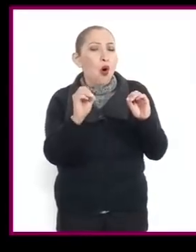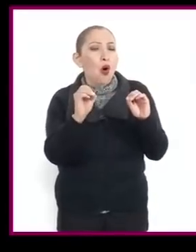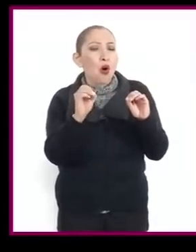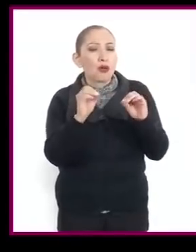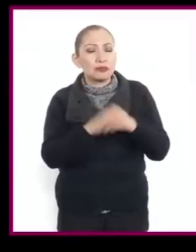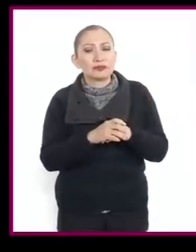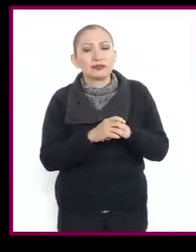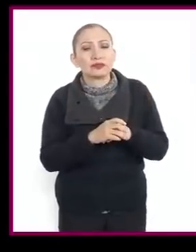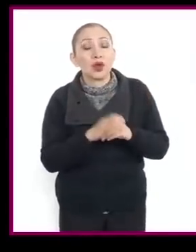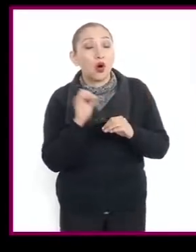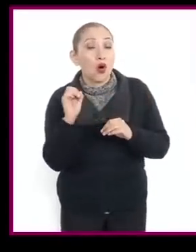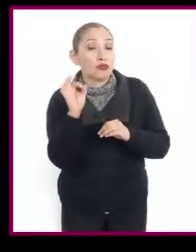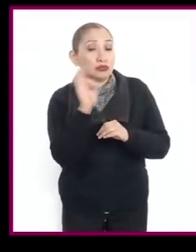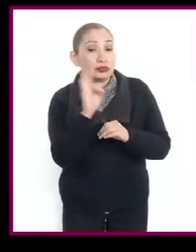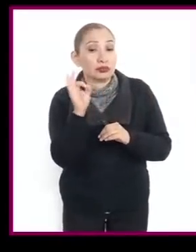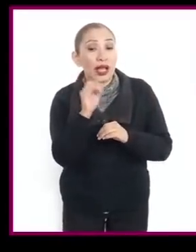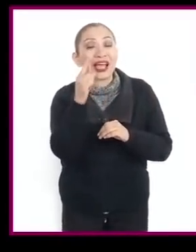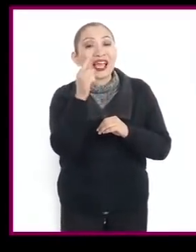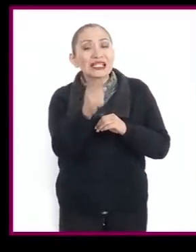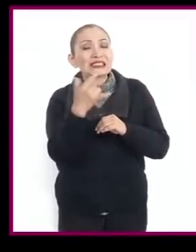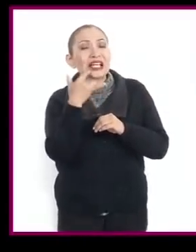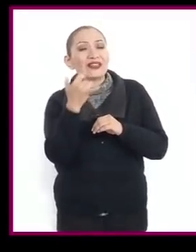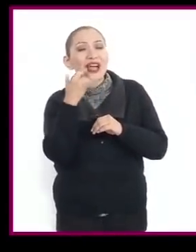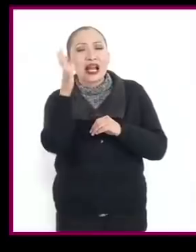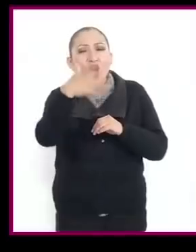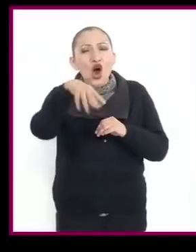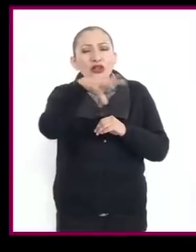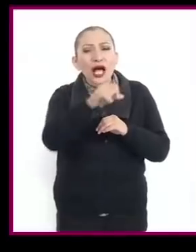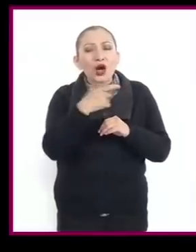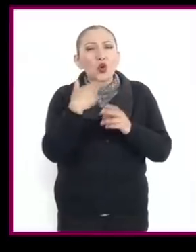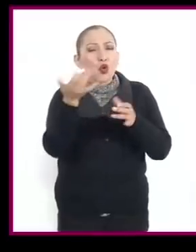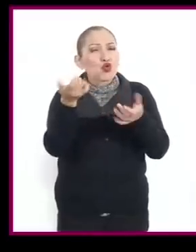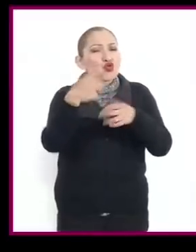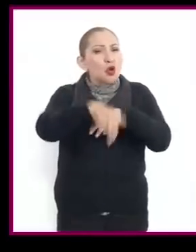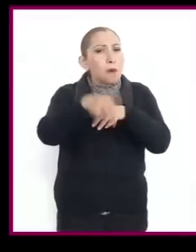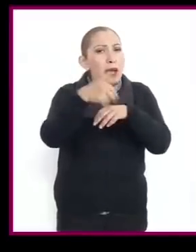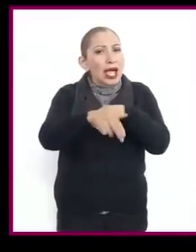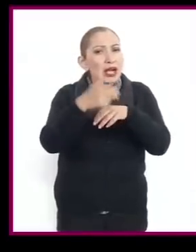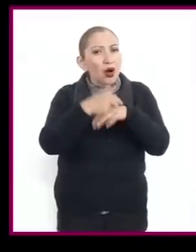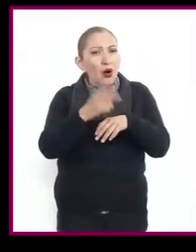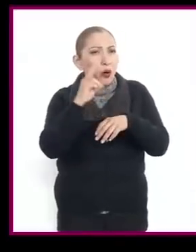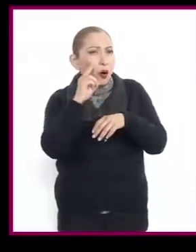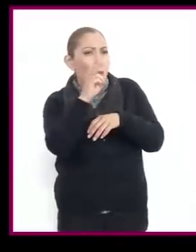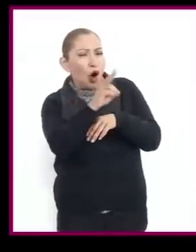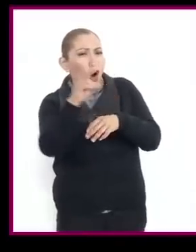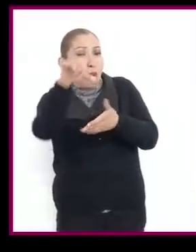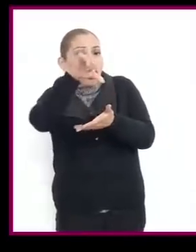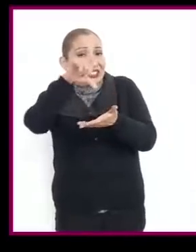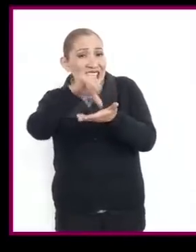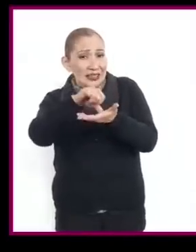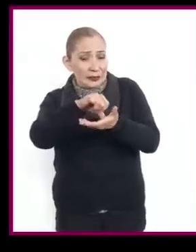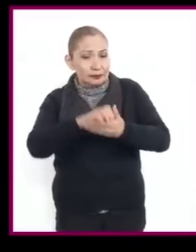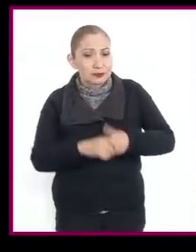o. En realidad es un intento de encontrar una medida de tendencia